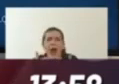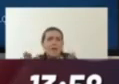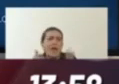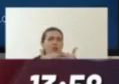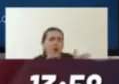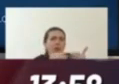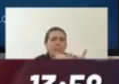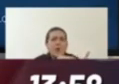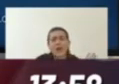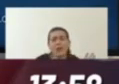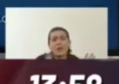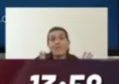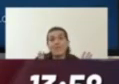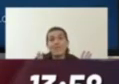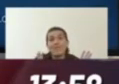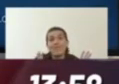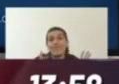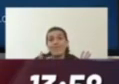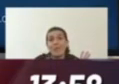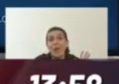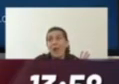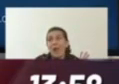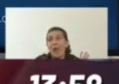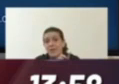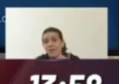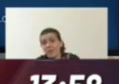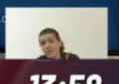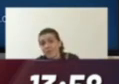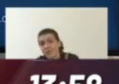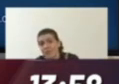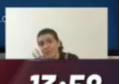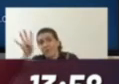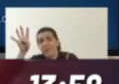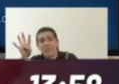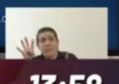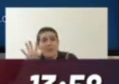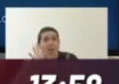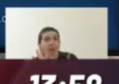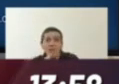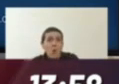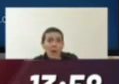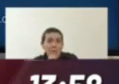lo que nos está pasando. Y esto es producto de nuestra circulación.